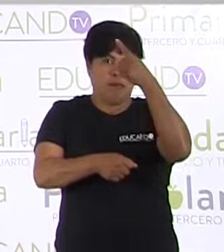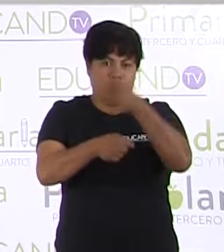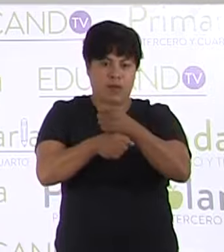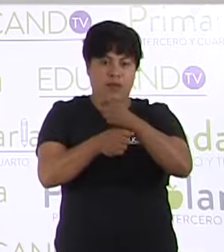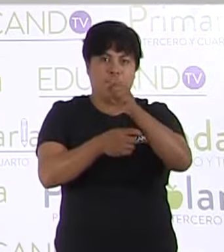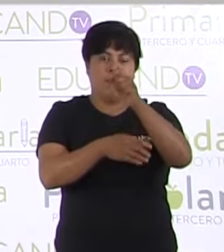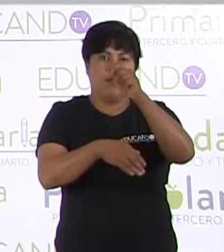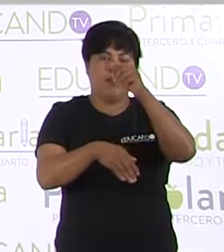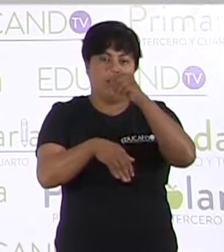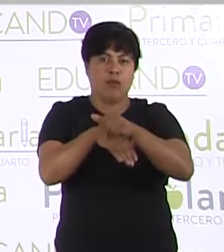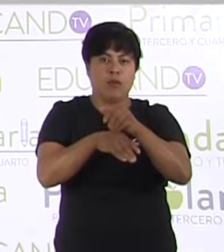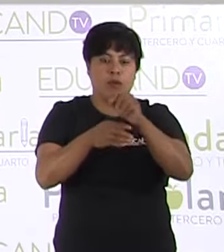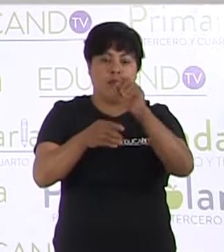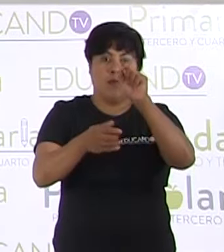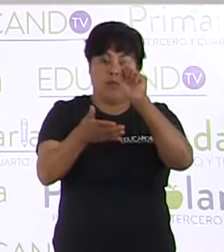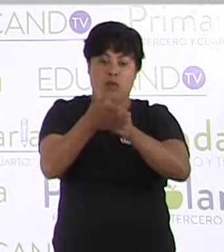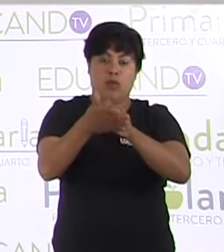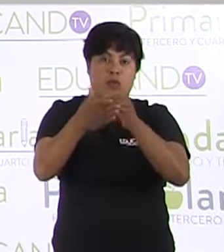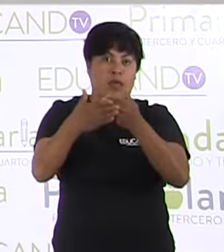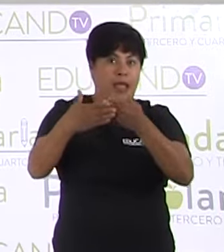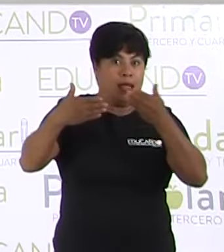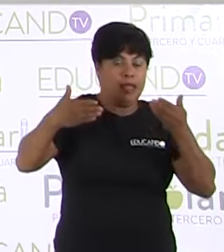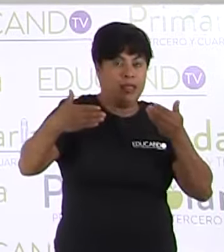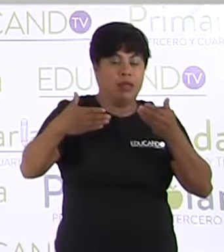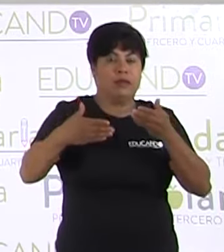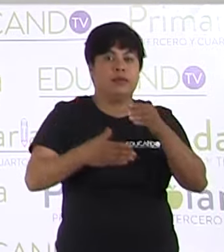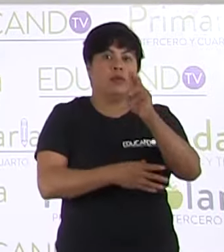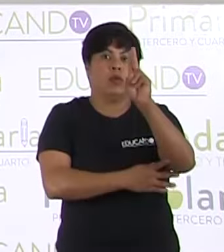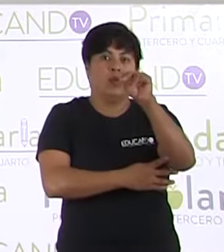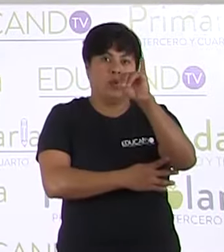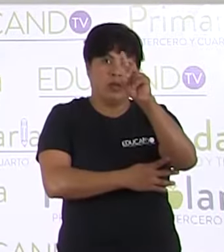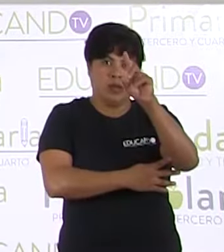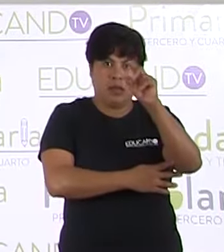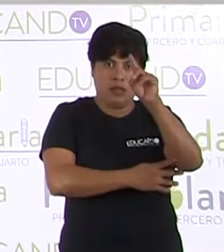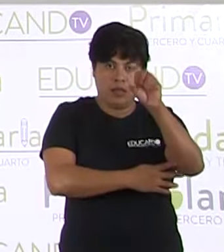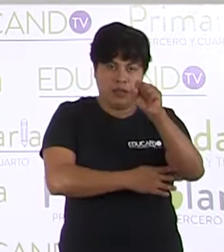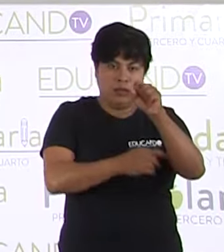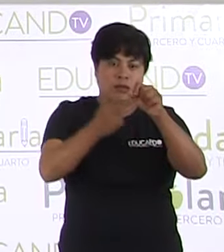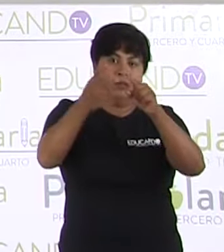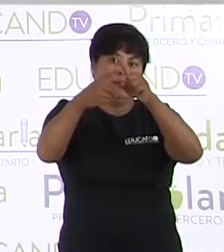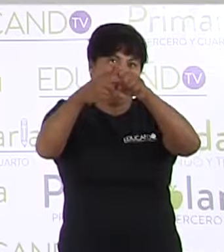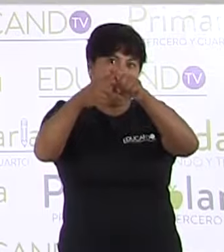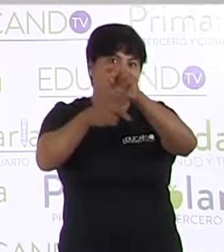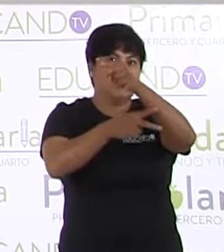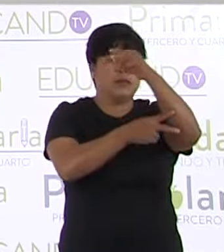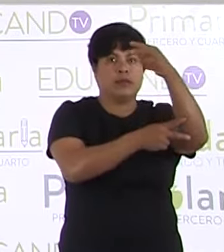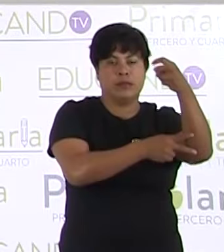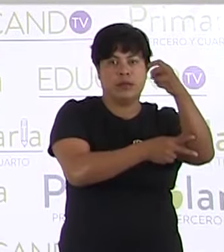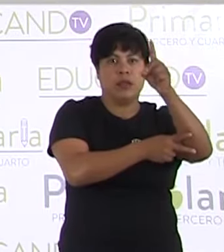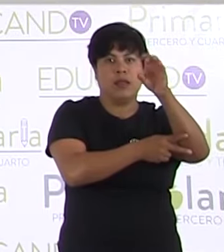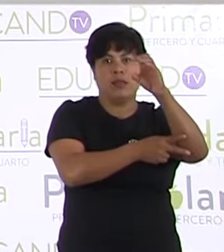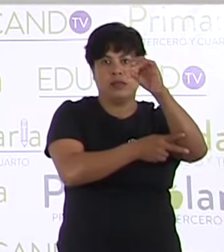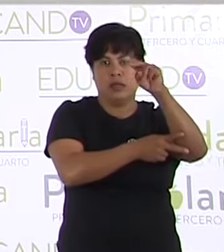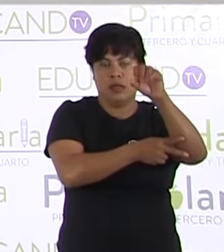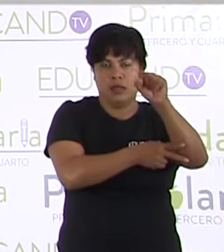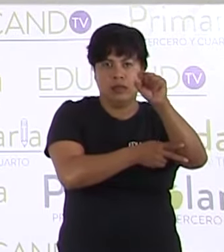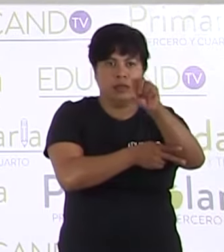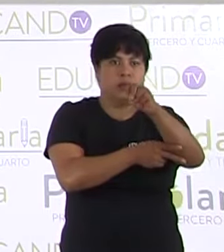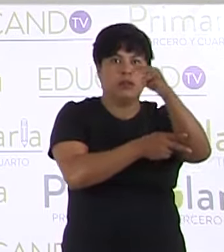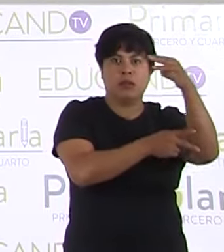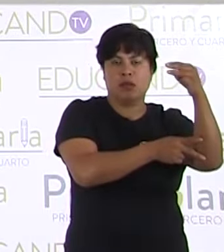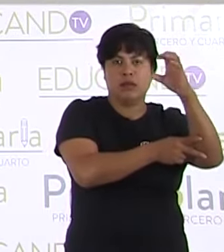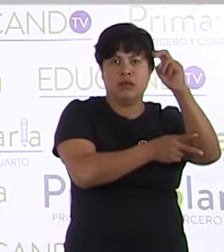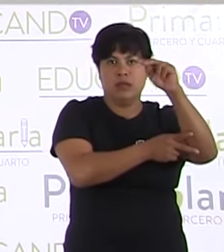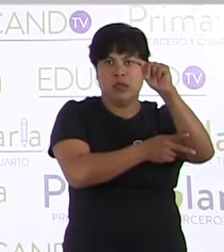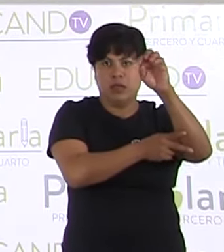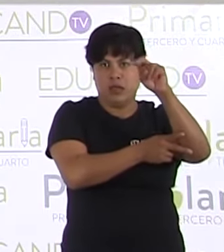dígito antes del punto corresponde a las unidades el segundo corresponde a las decenas y el tercero